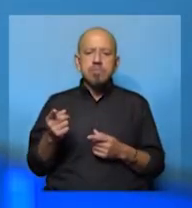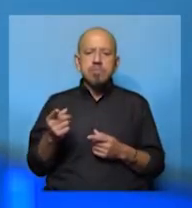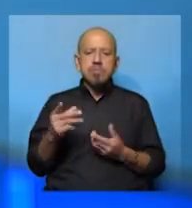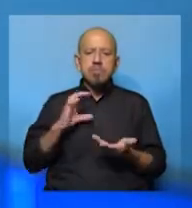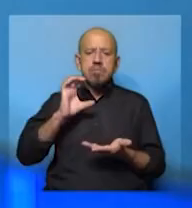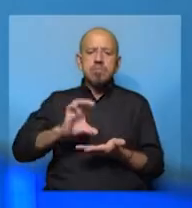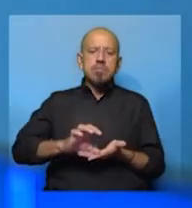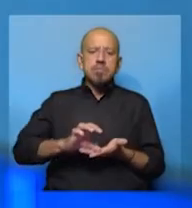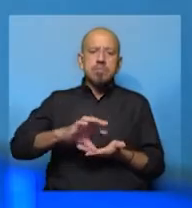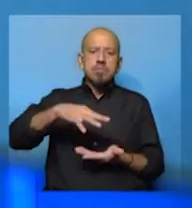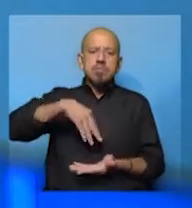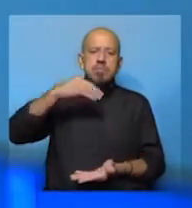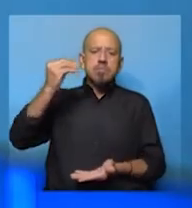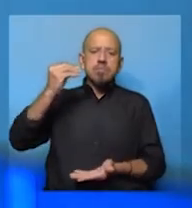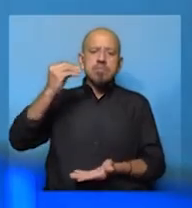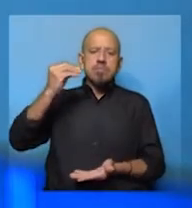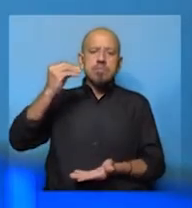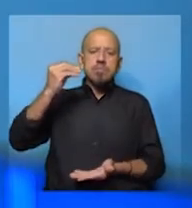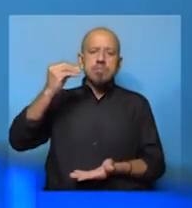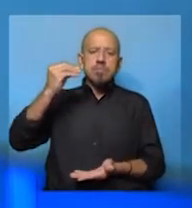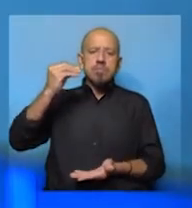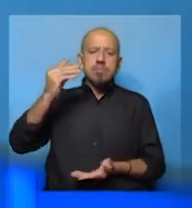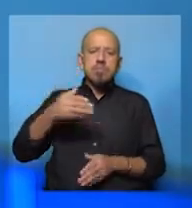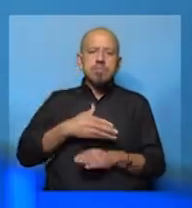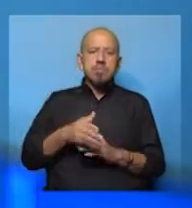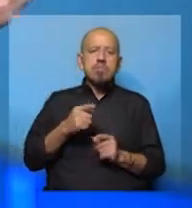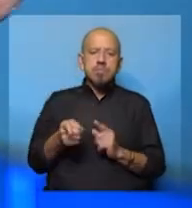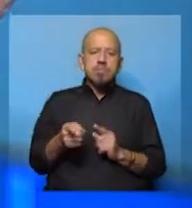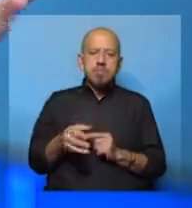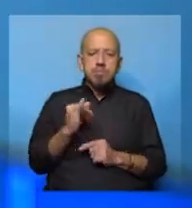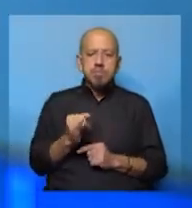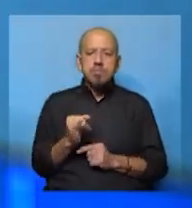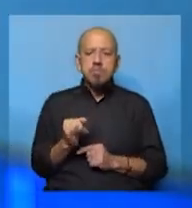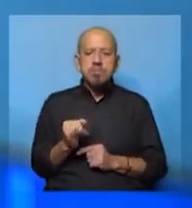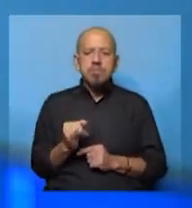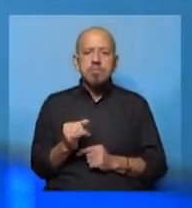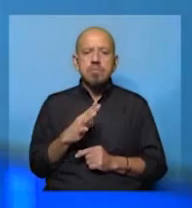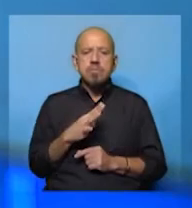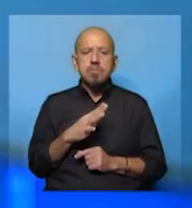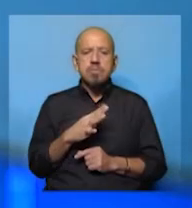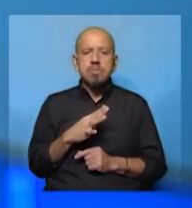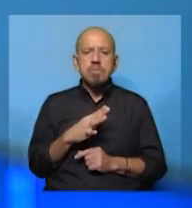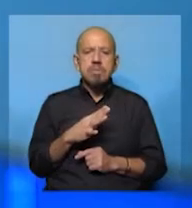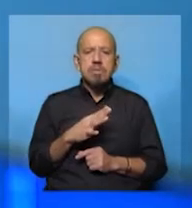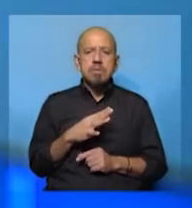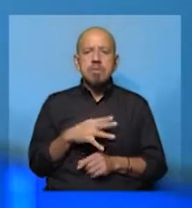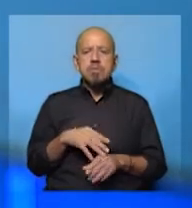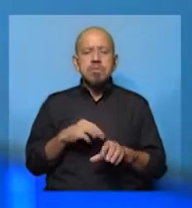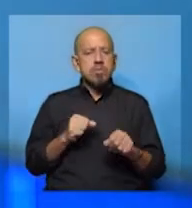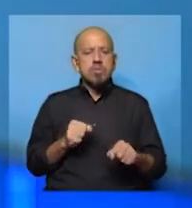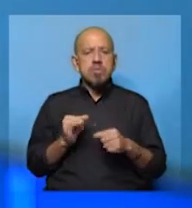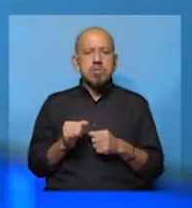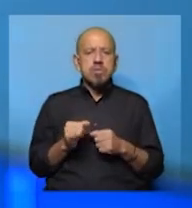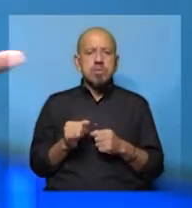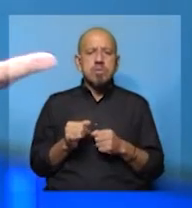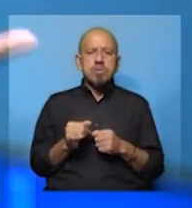de antel según Rafael yo demoré unos segundos en decirle que sí porque había un compromiso que habíamos asumido que era